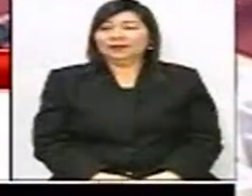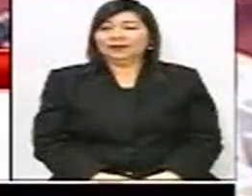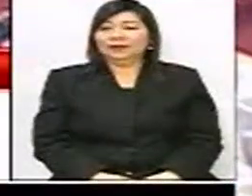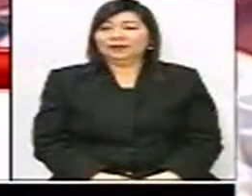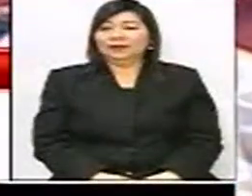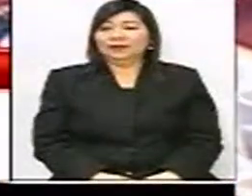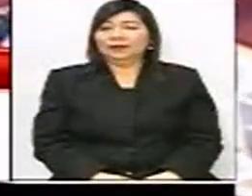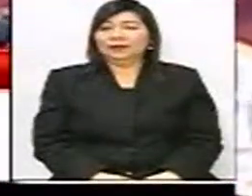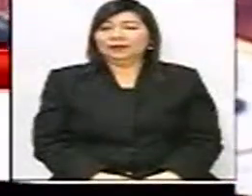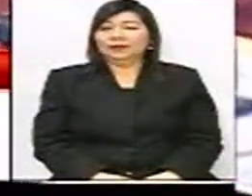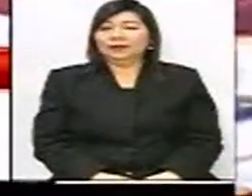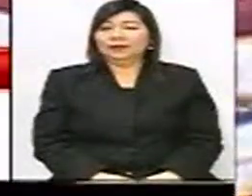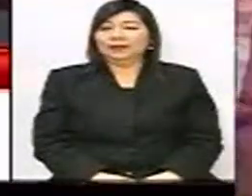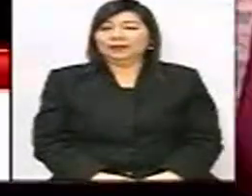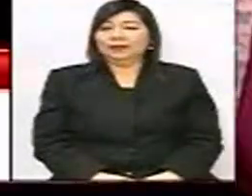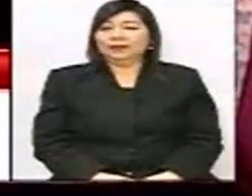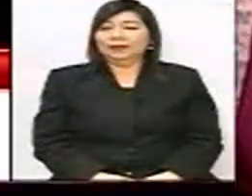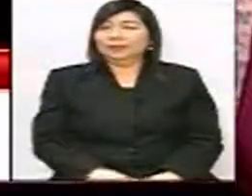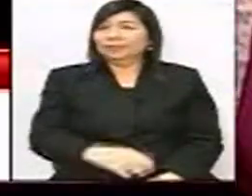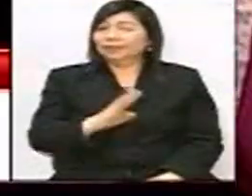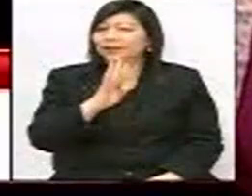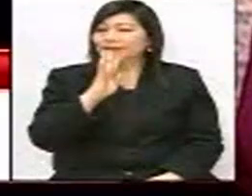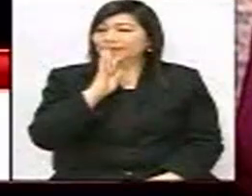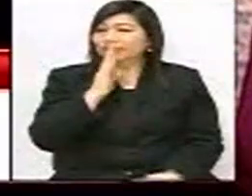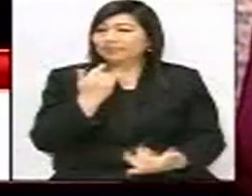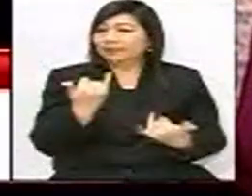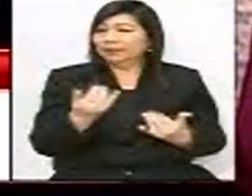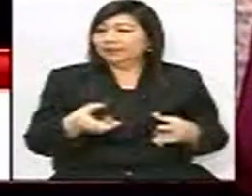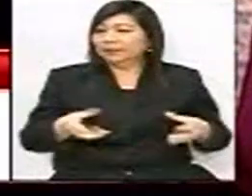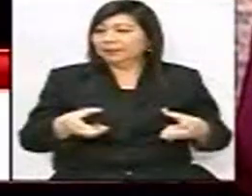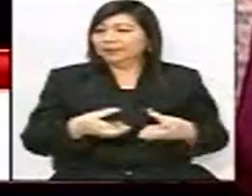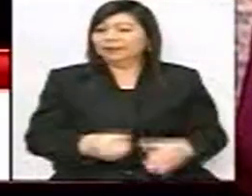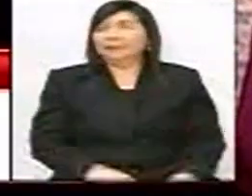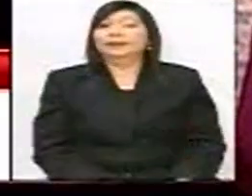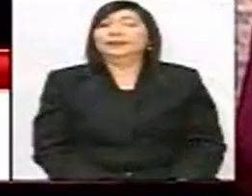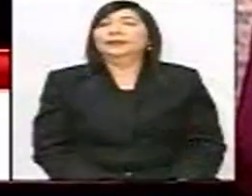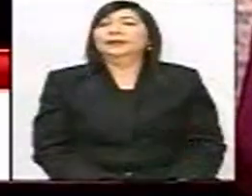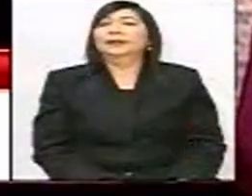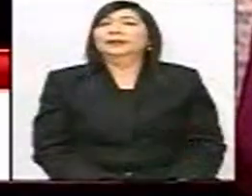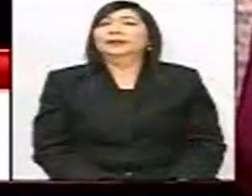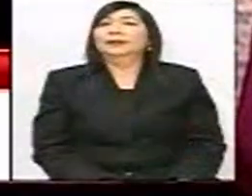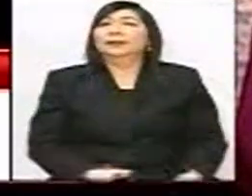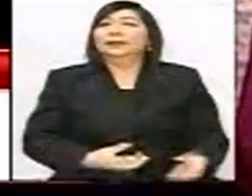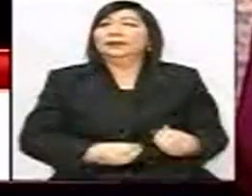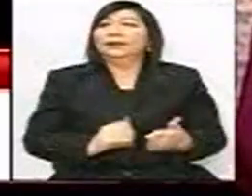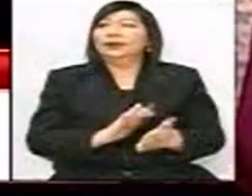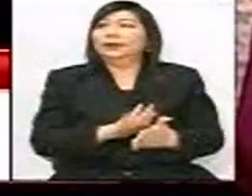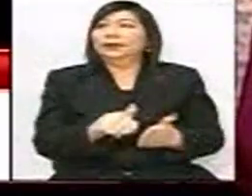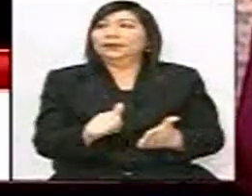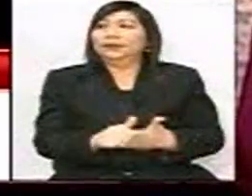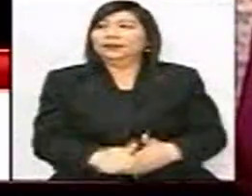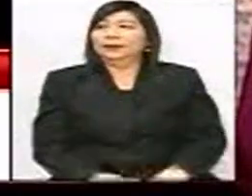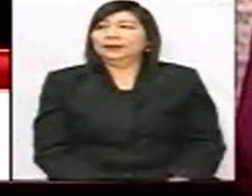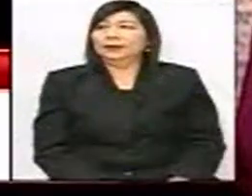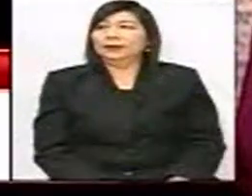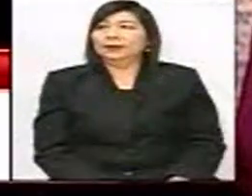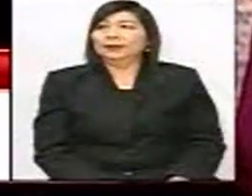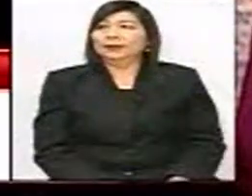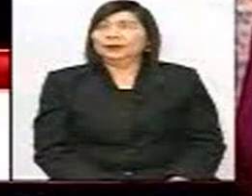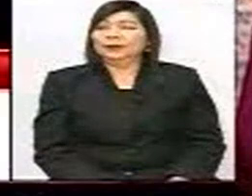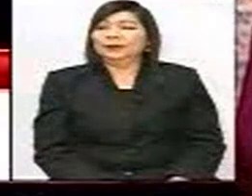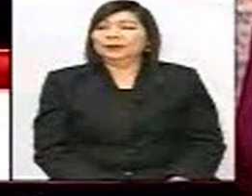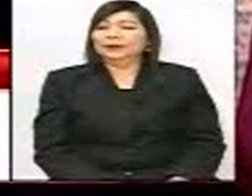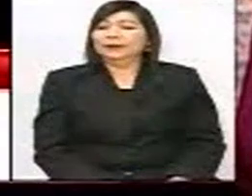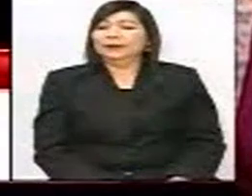Sí, presidente, por alusión, porque estamos acá en la Comisión de Defensa del Consumidor por invitación y